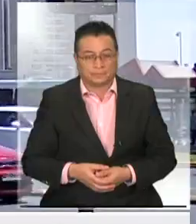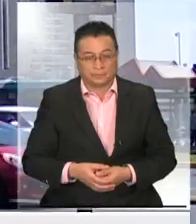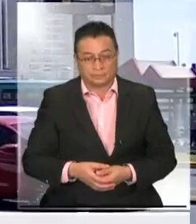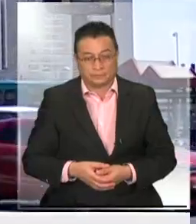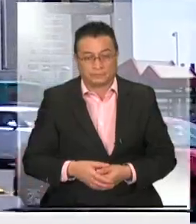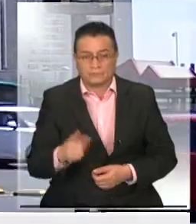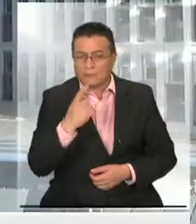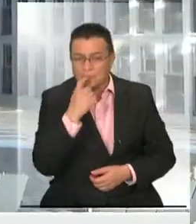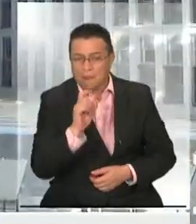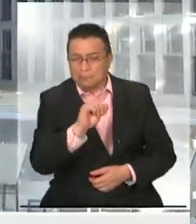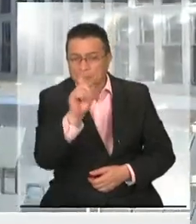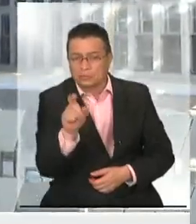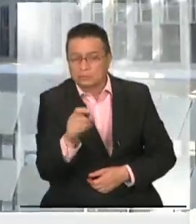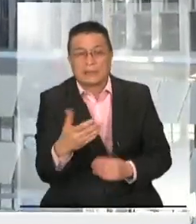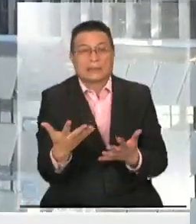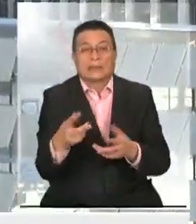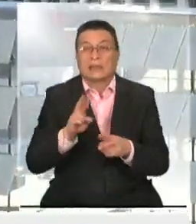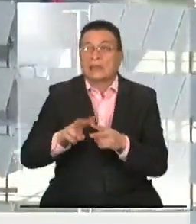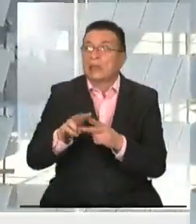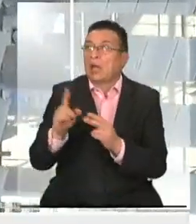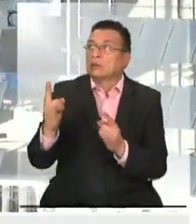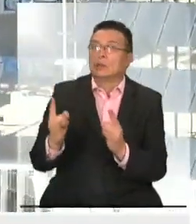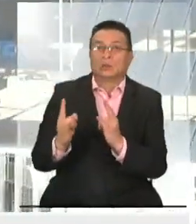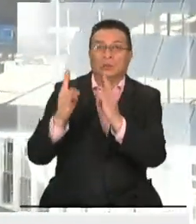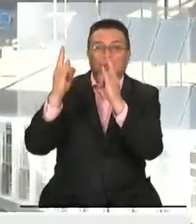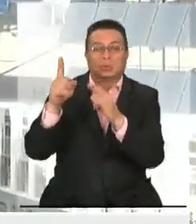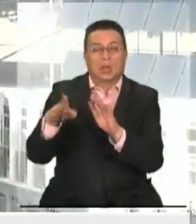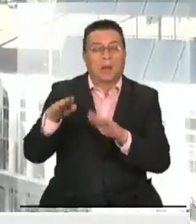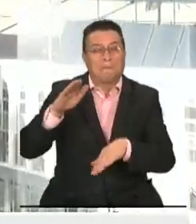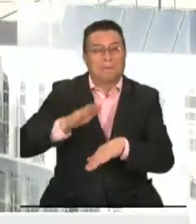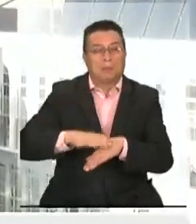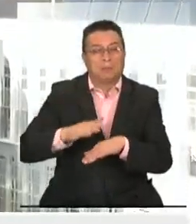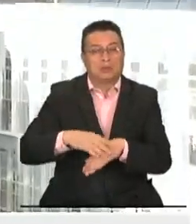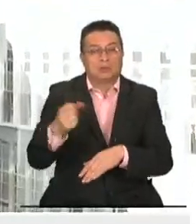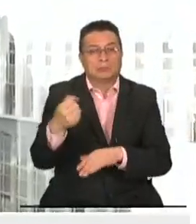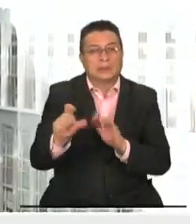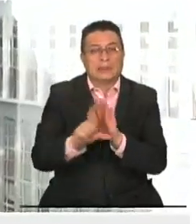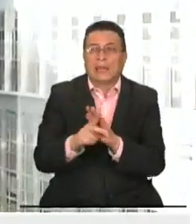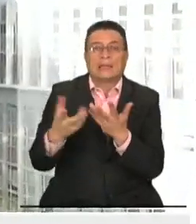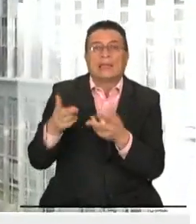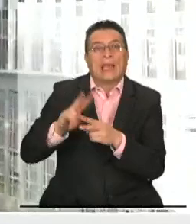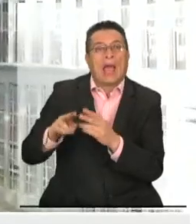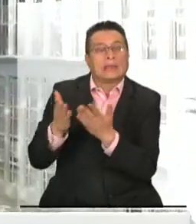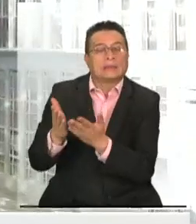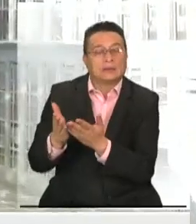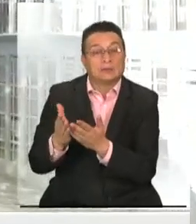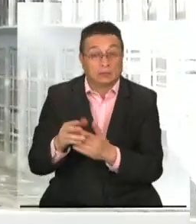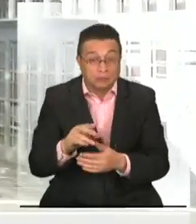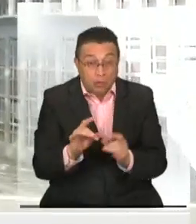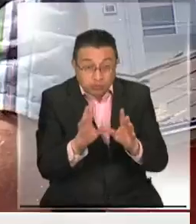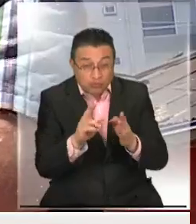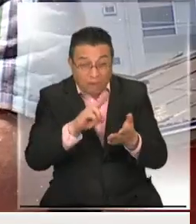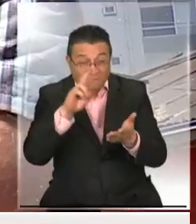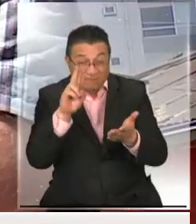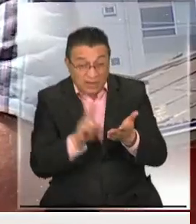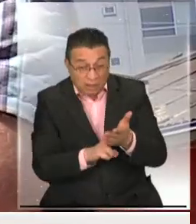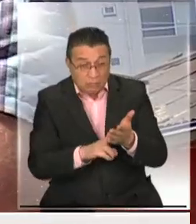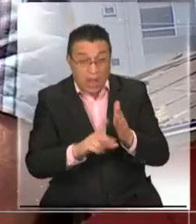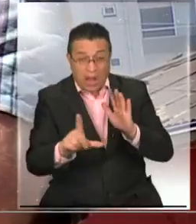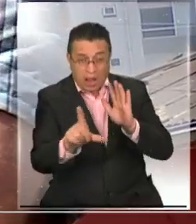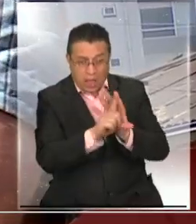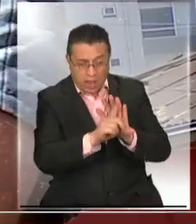La pregunta es, ¿qué hacer con los edificios cuyos permisos fueron ilegales? Si realmente se aplicara la